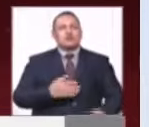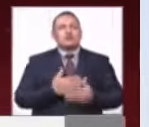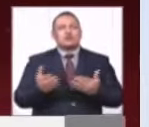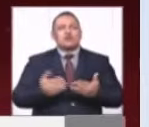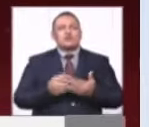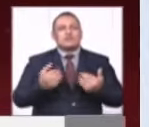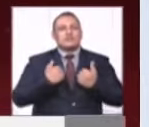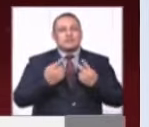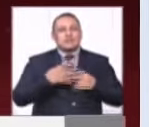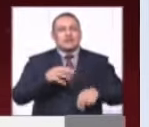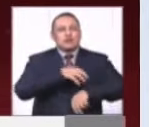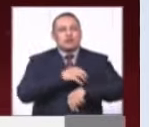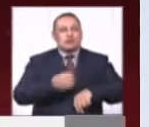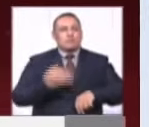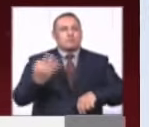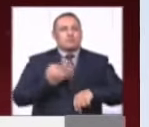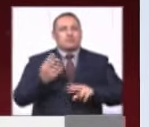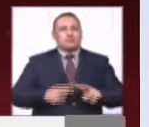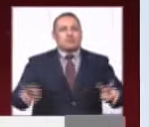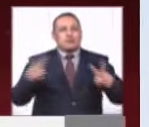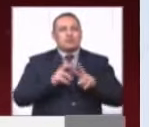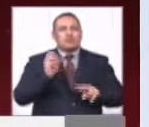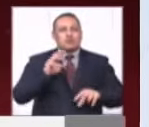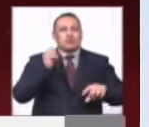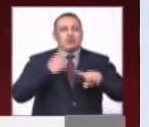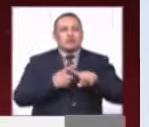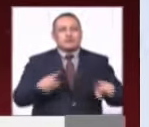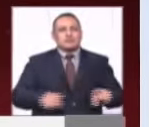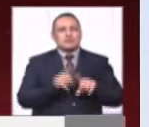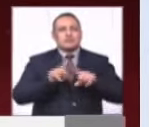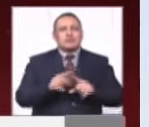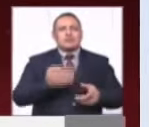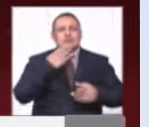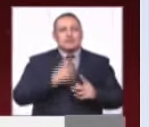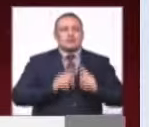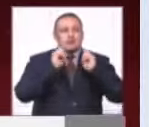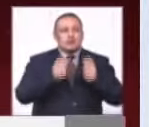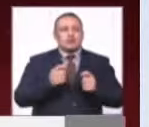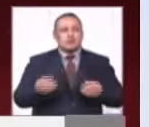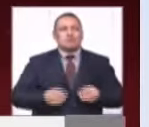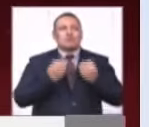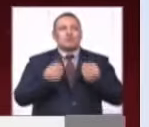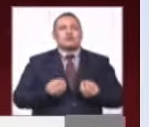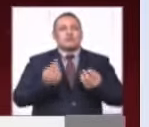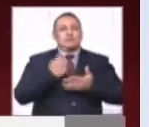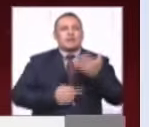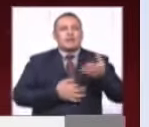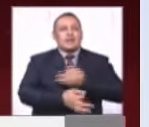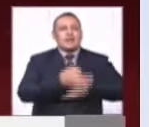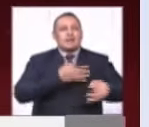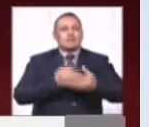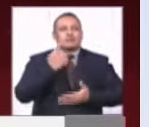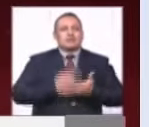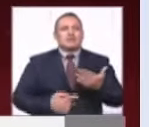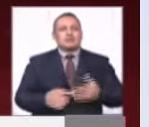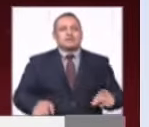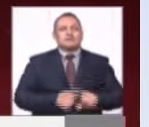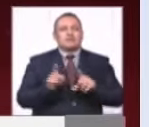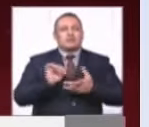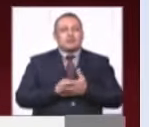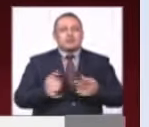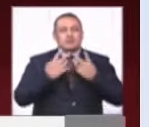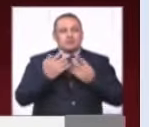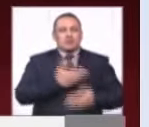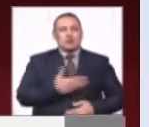ha sacado esos relojes lujosos, los Rolex, quién se los ha regalado, por qué, a cambio de qué. O es que ahora se